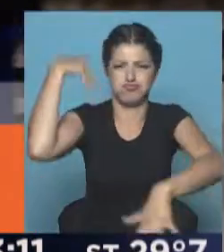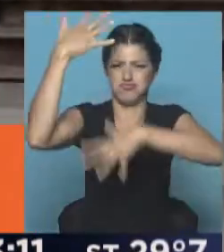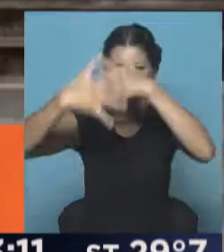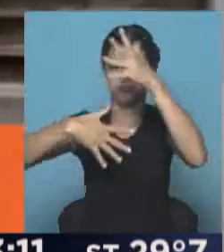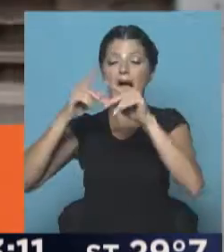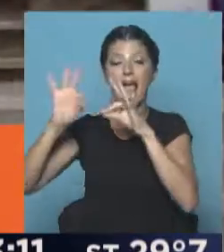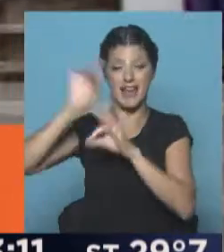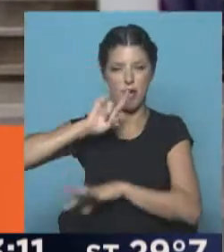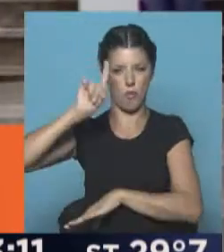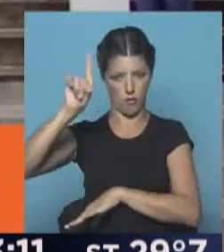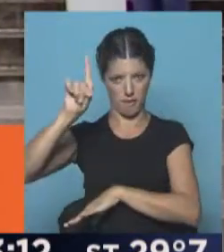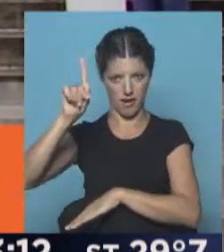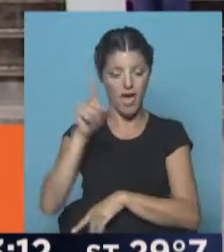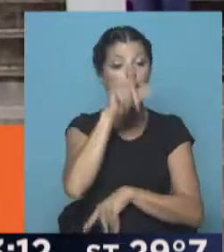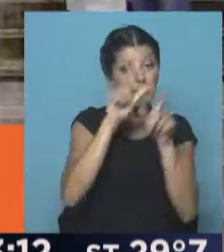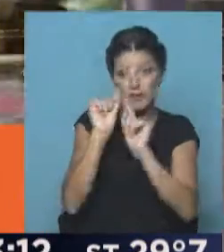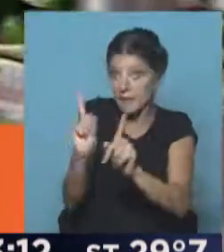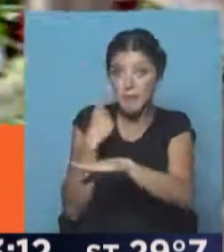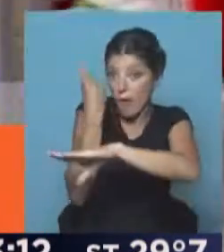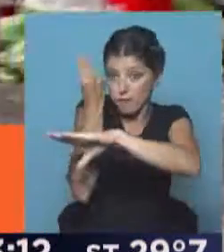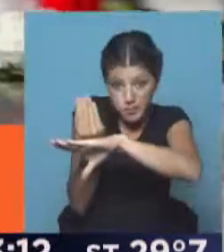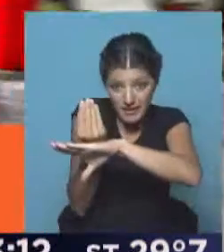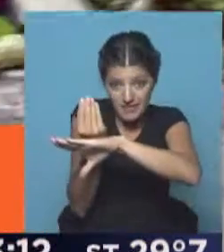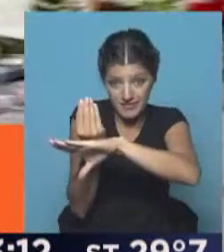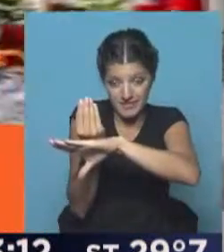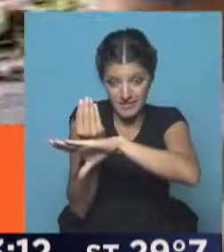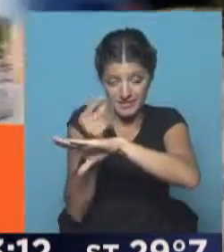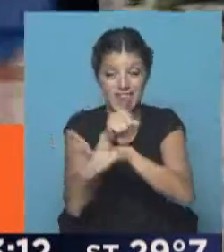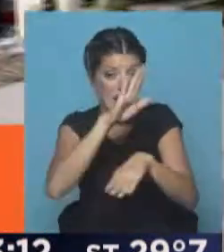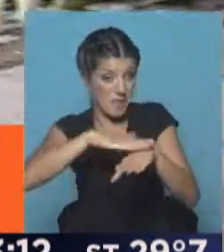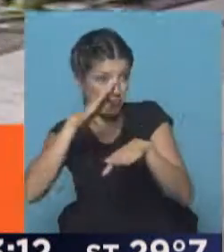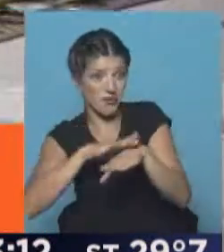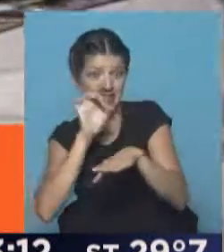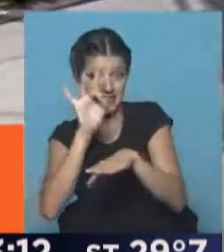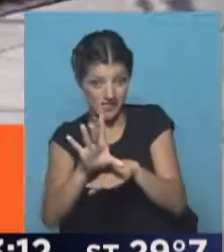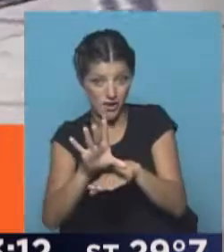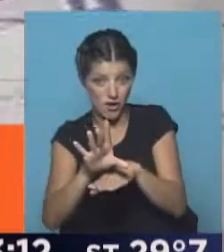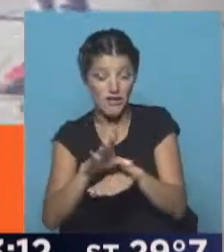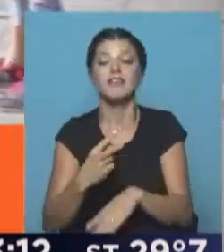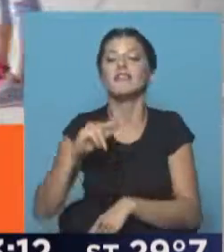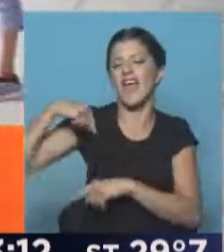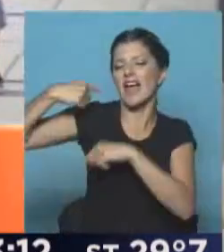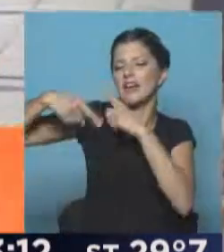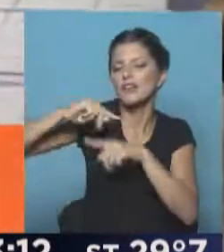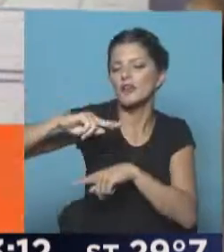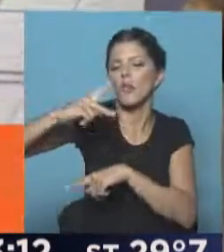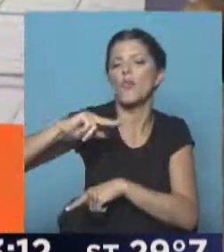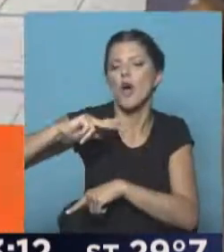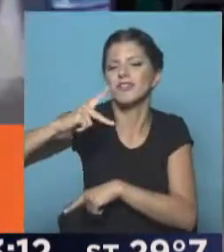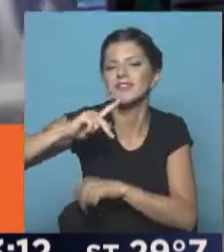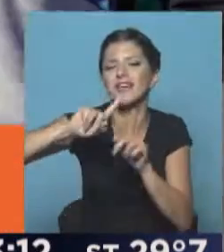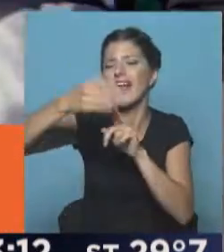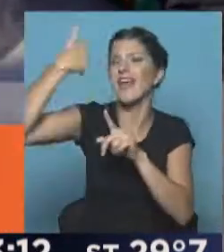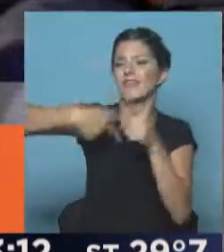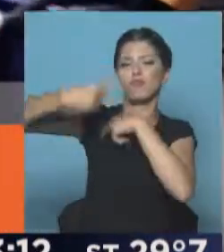Europa, protagonizada por ciudadanos europeos de segunda y hasta tercera generación, provenientes de familias de Medio Oriente